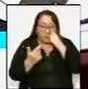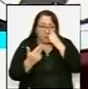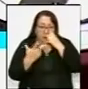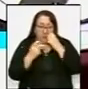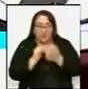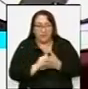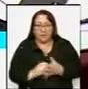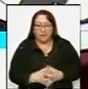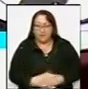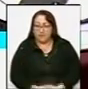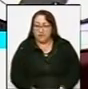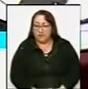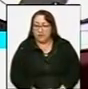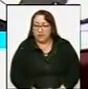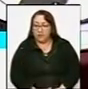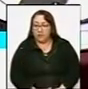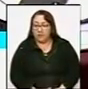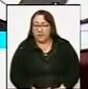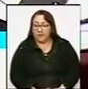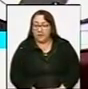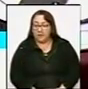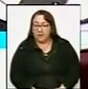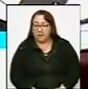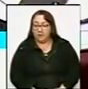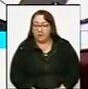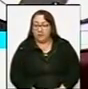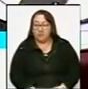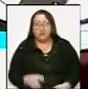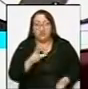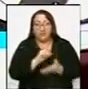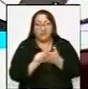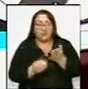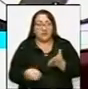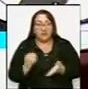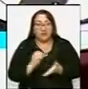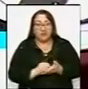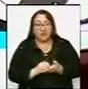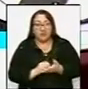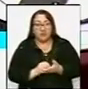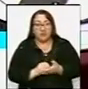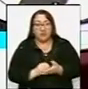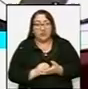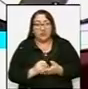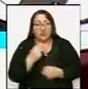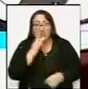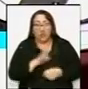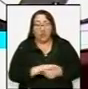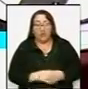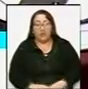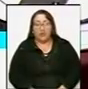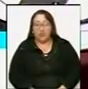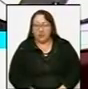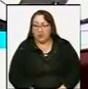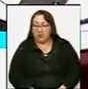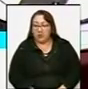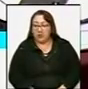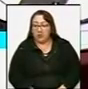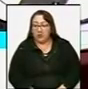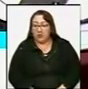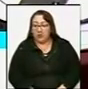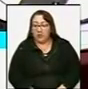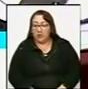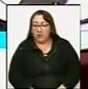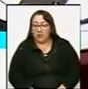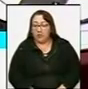para subsanar, después 3 meses más. Y si se incumple ese plazo para